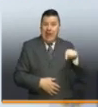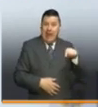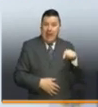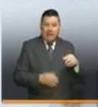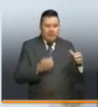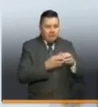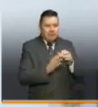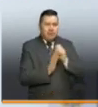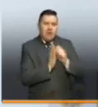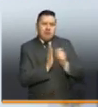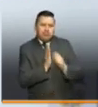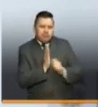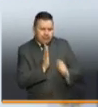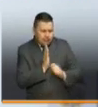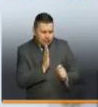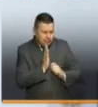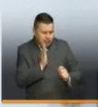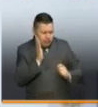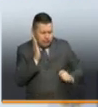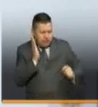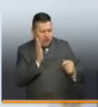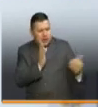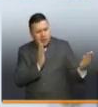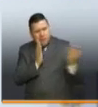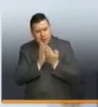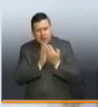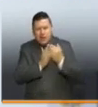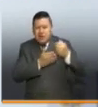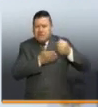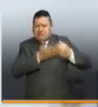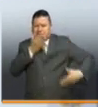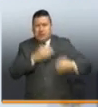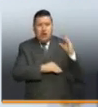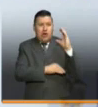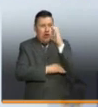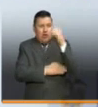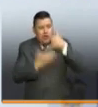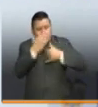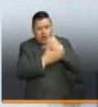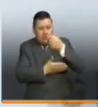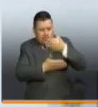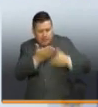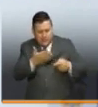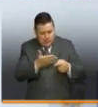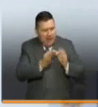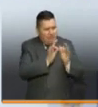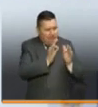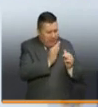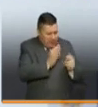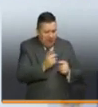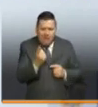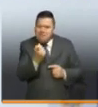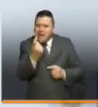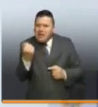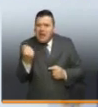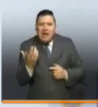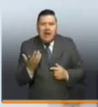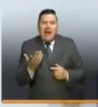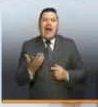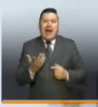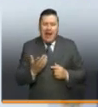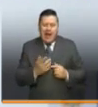permite identificar en las condiciones sociales y económicas de hogares de colombia lo que hicimos entonces fue